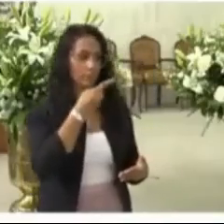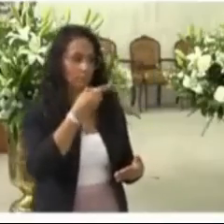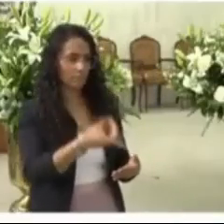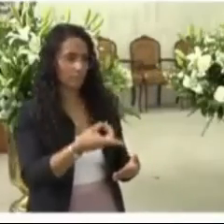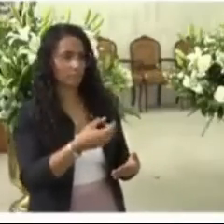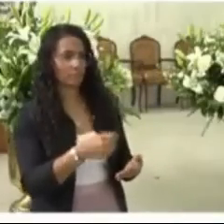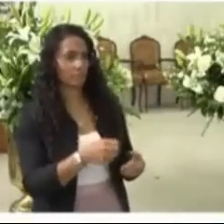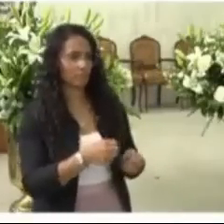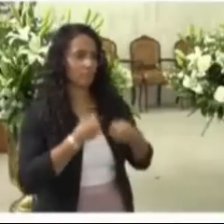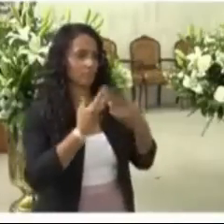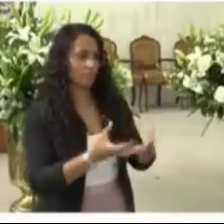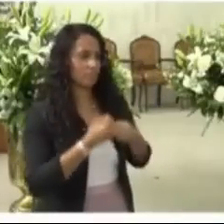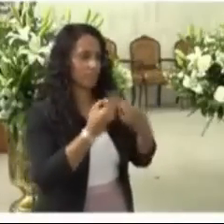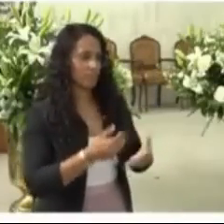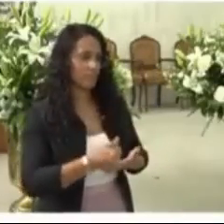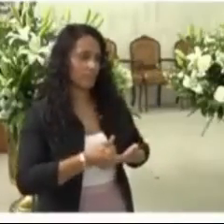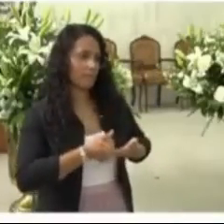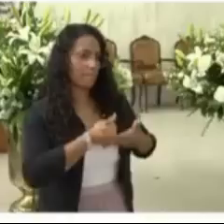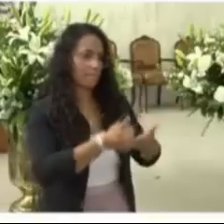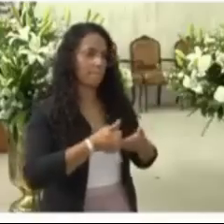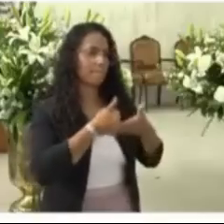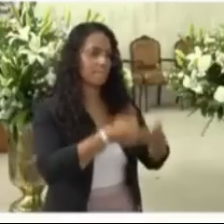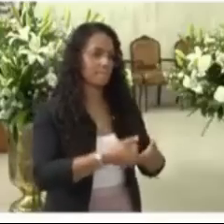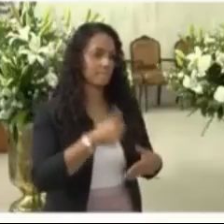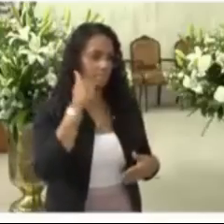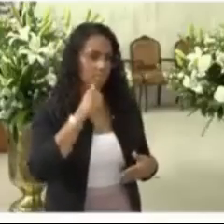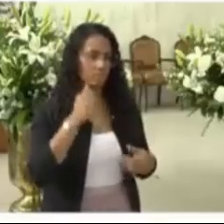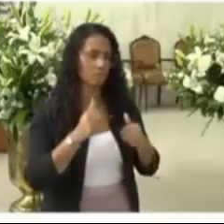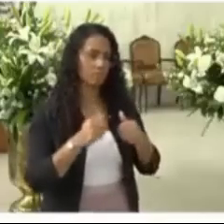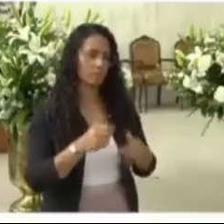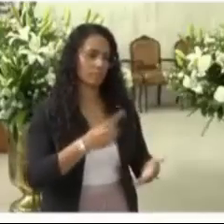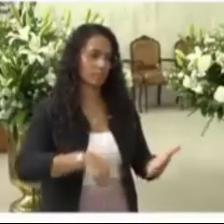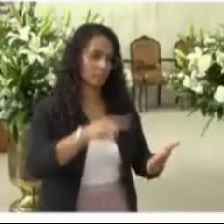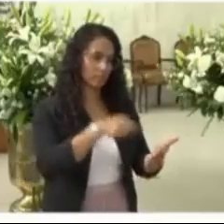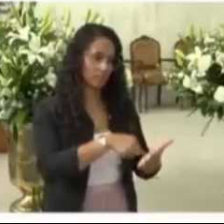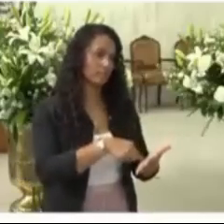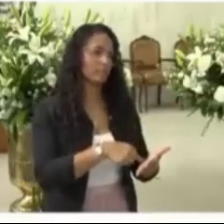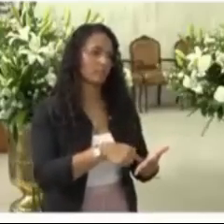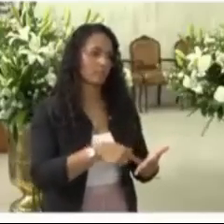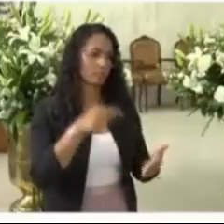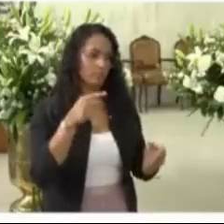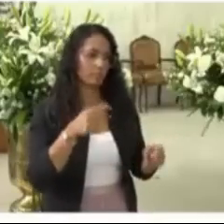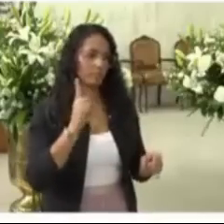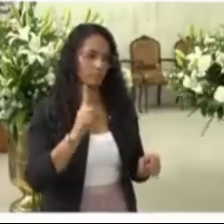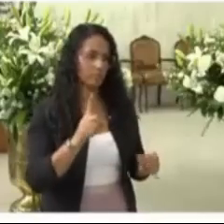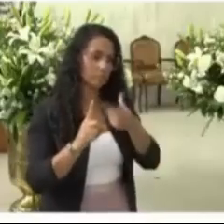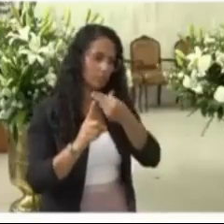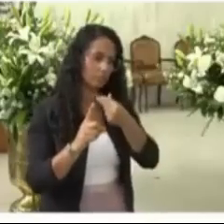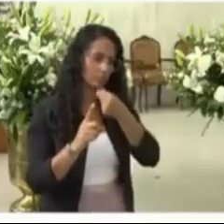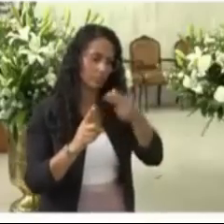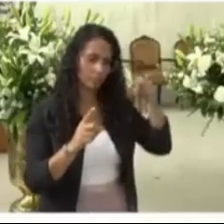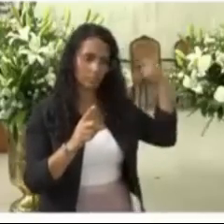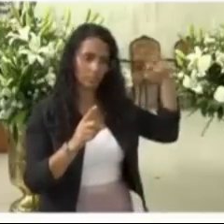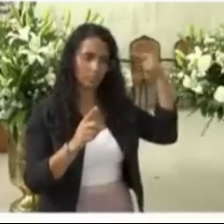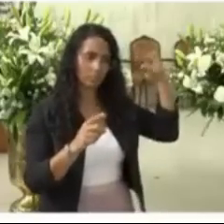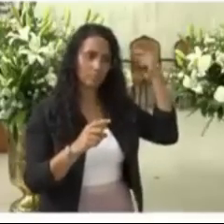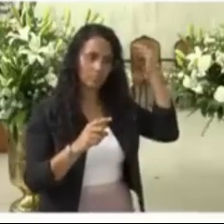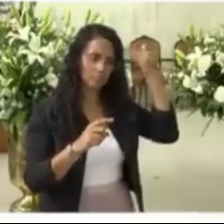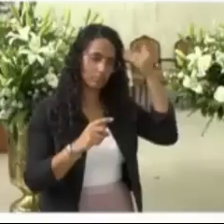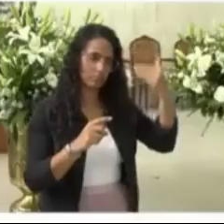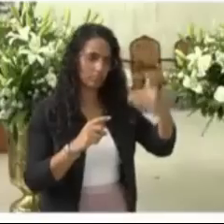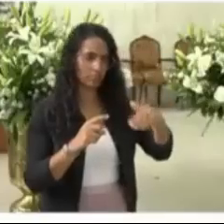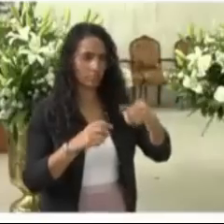lugar. Y Josafat sabía que el Dios de sus padres, Jehová de los